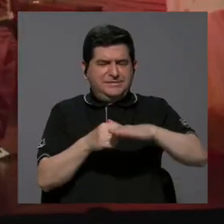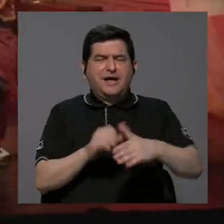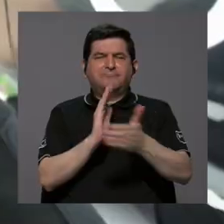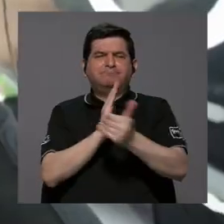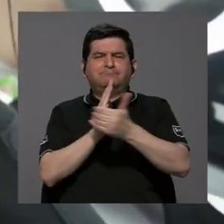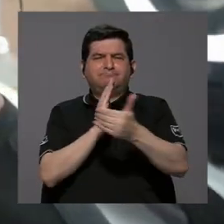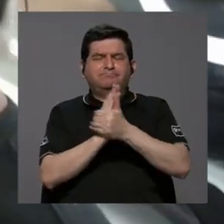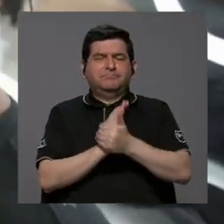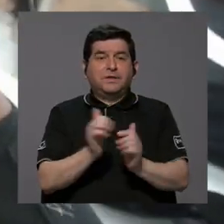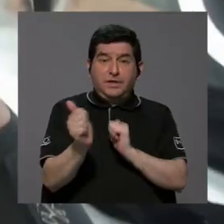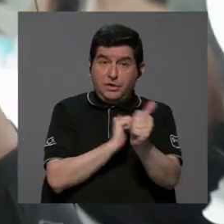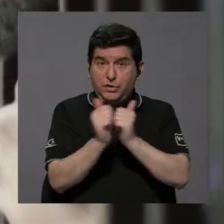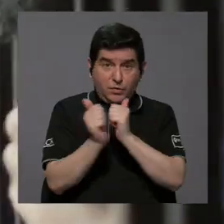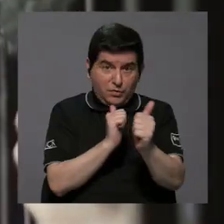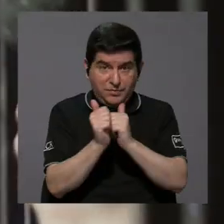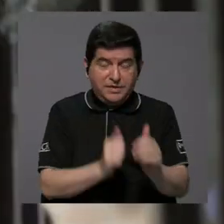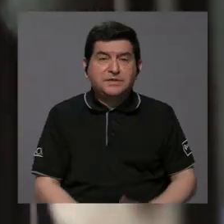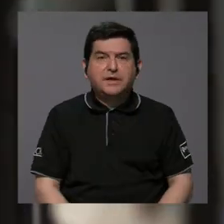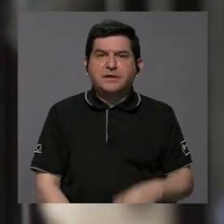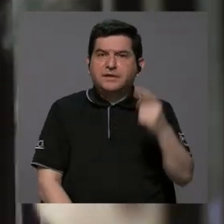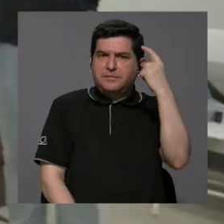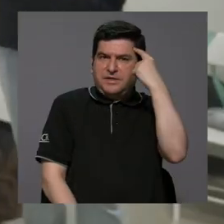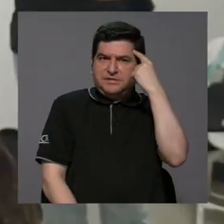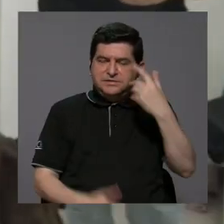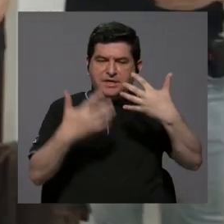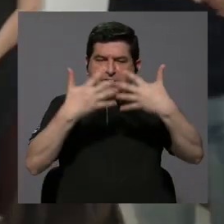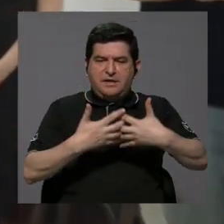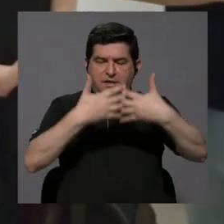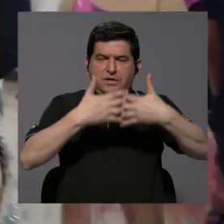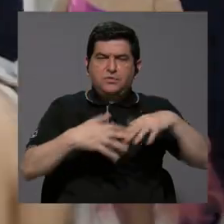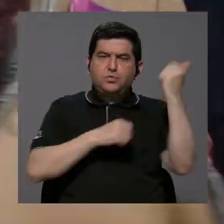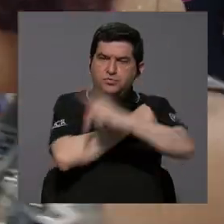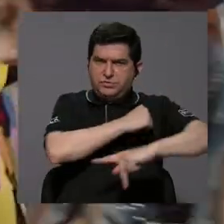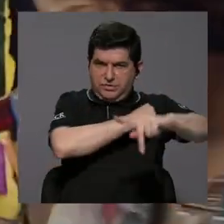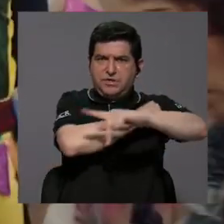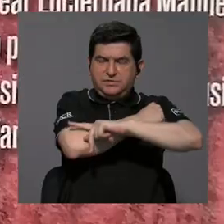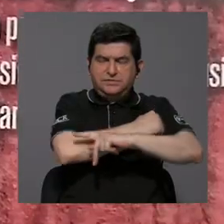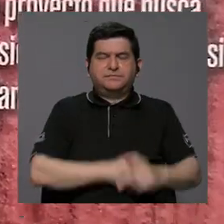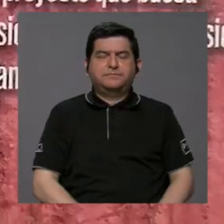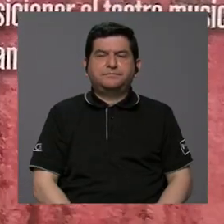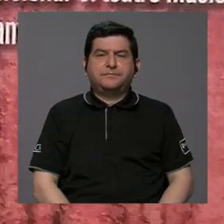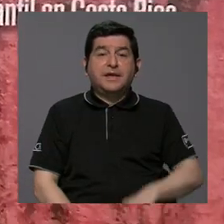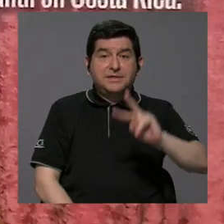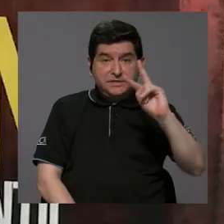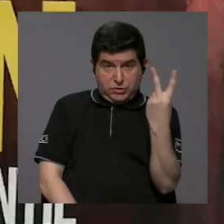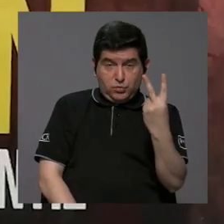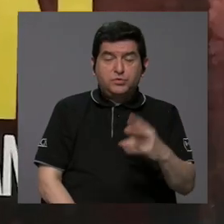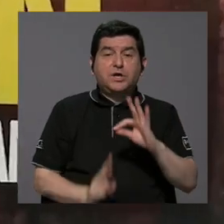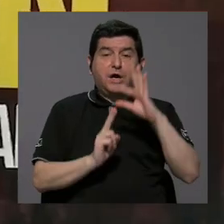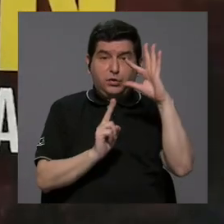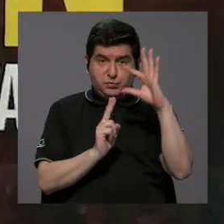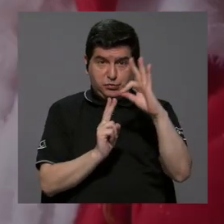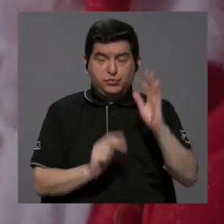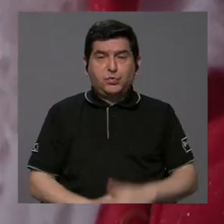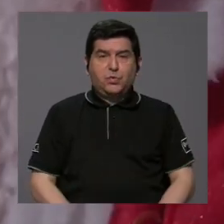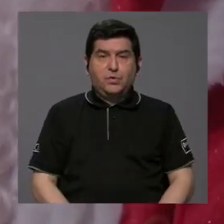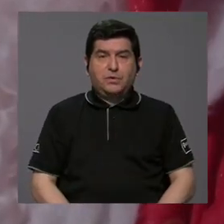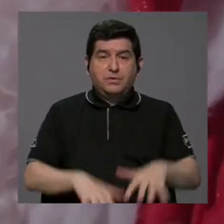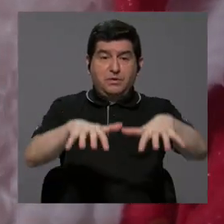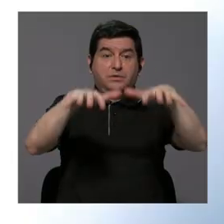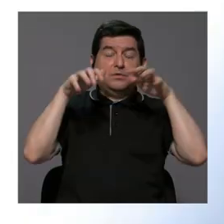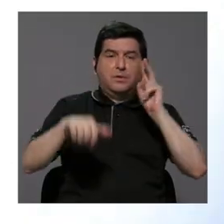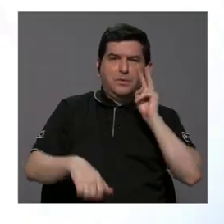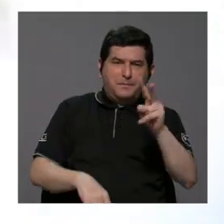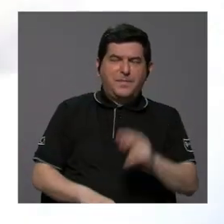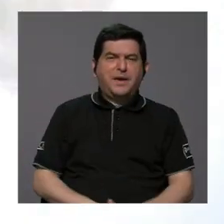y más competitivos inclusive la industria en el extranjero eso por un lado segundo la opción de para la audiencia